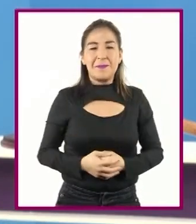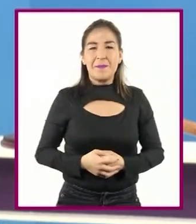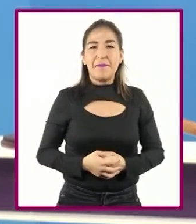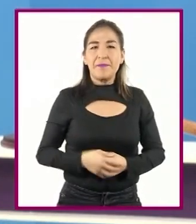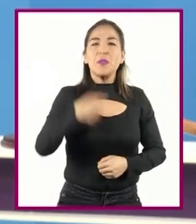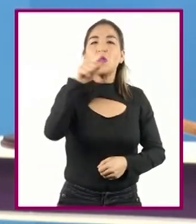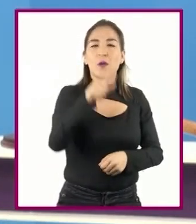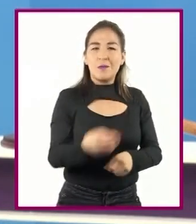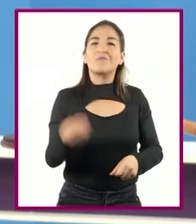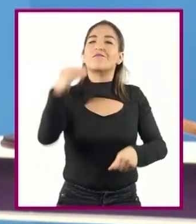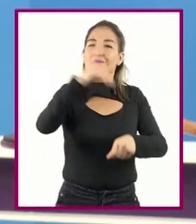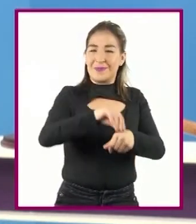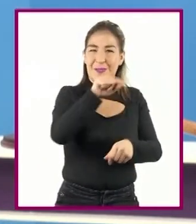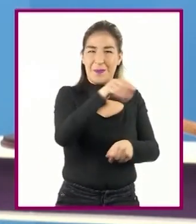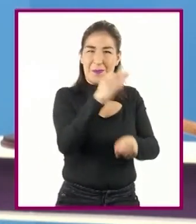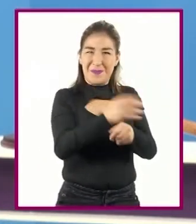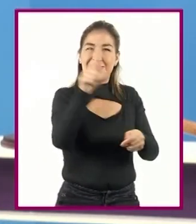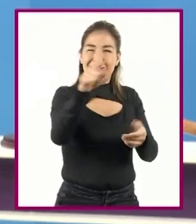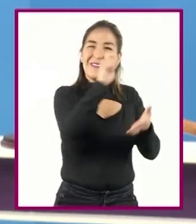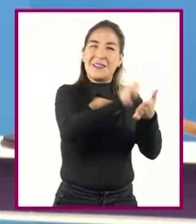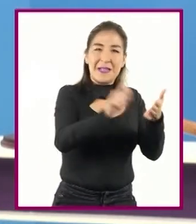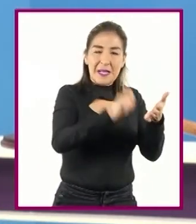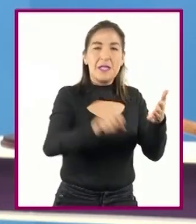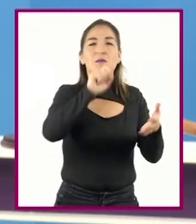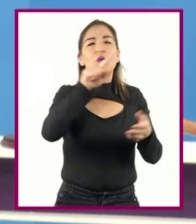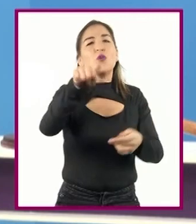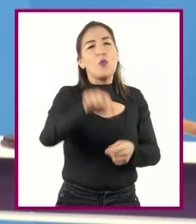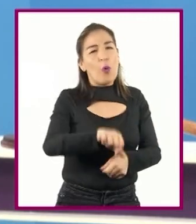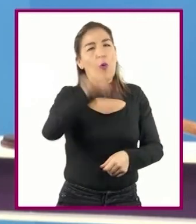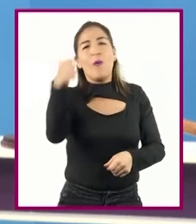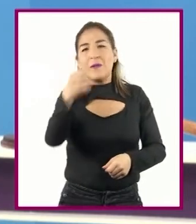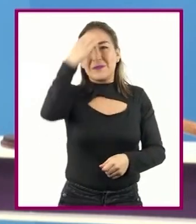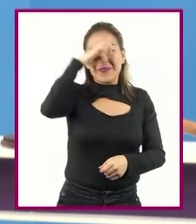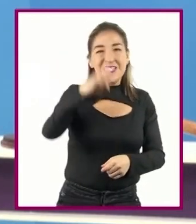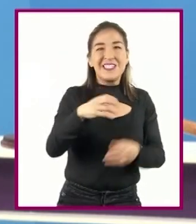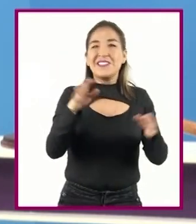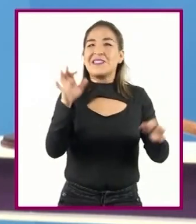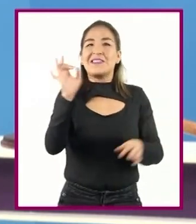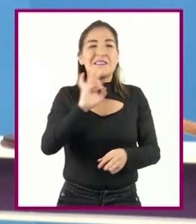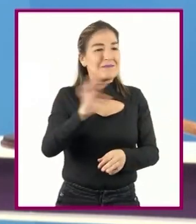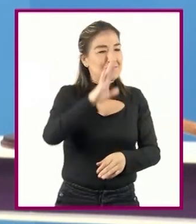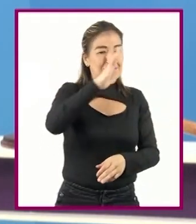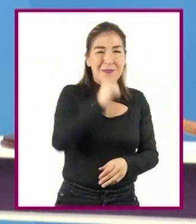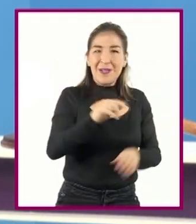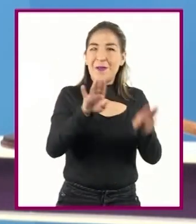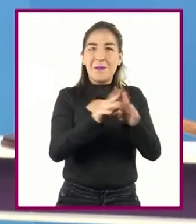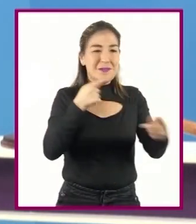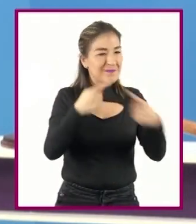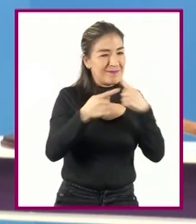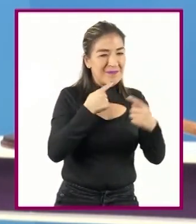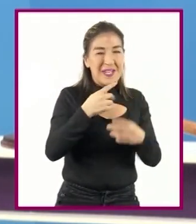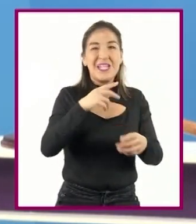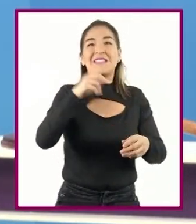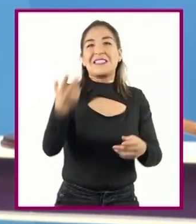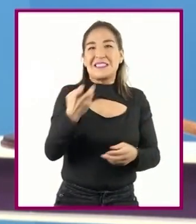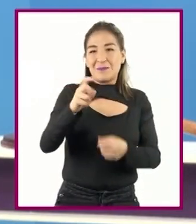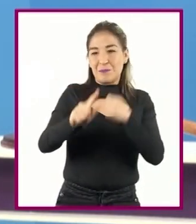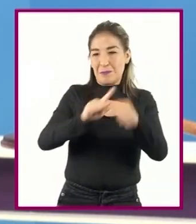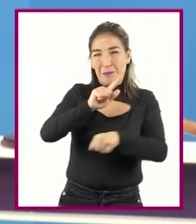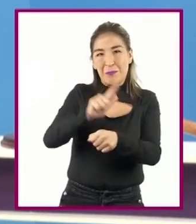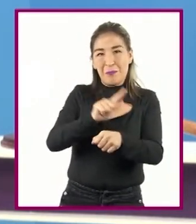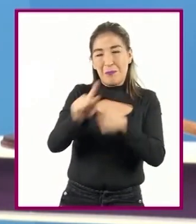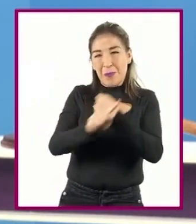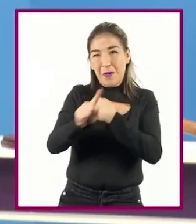Agreguen a su reflexión alguna otra experiencia en la que no hayan podido resolver el conflicto y anoten por